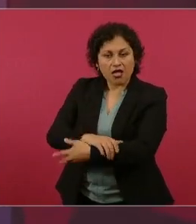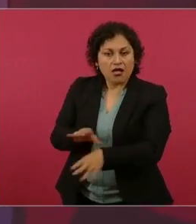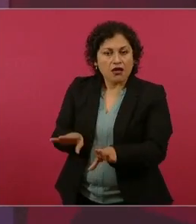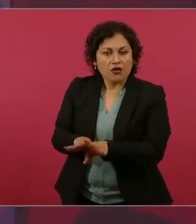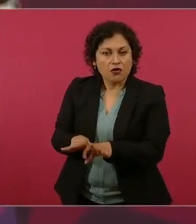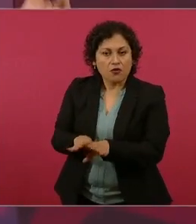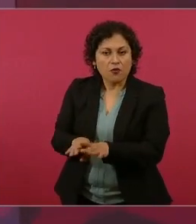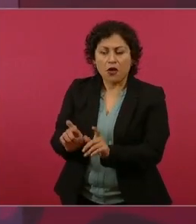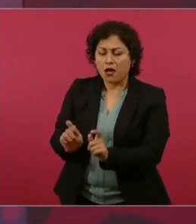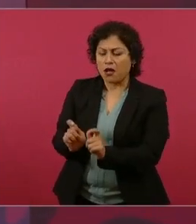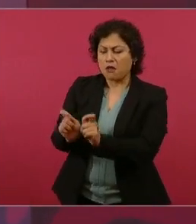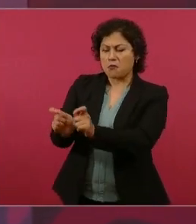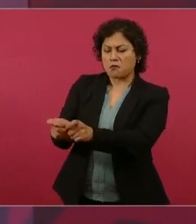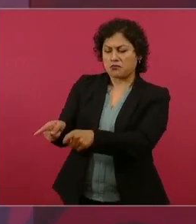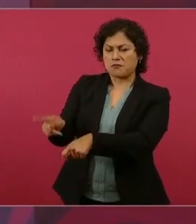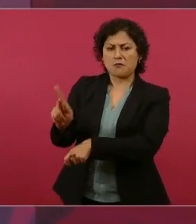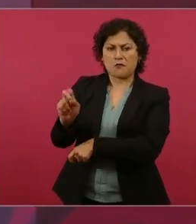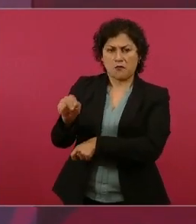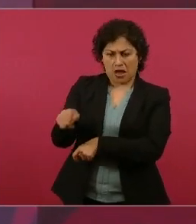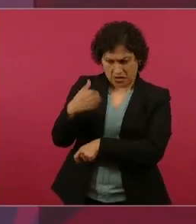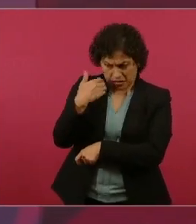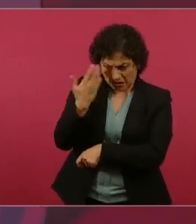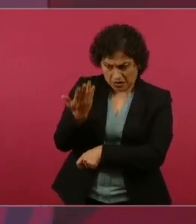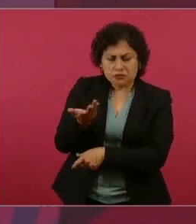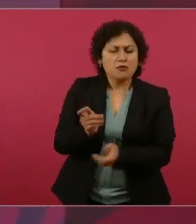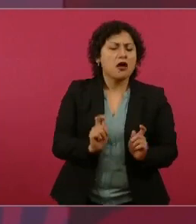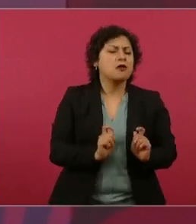el Poder Judicial casi completo.